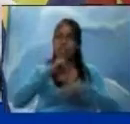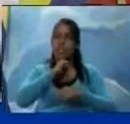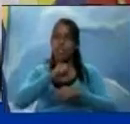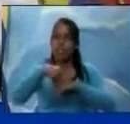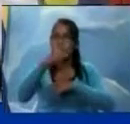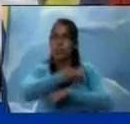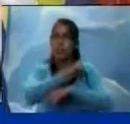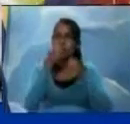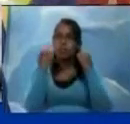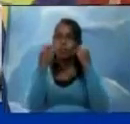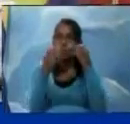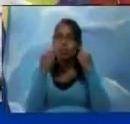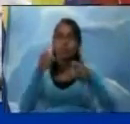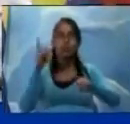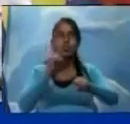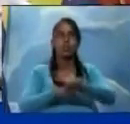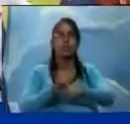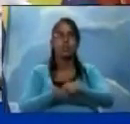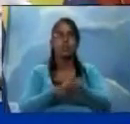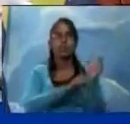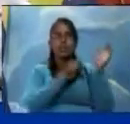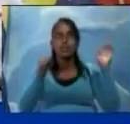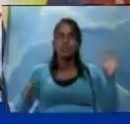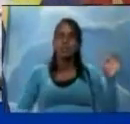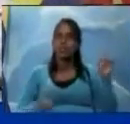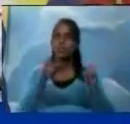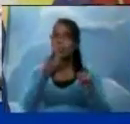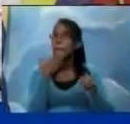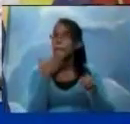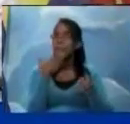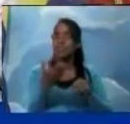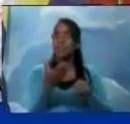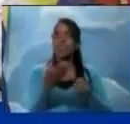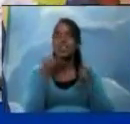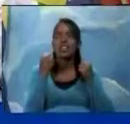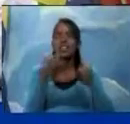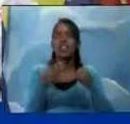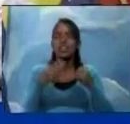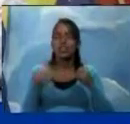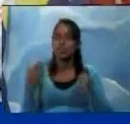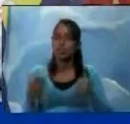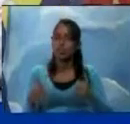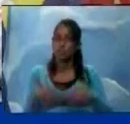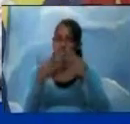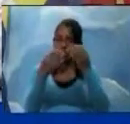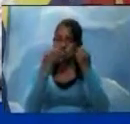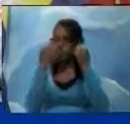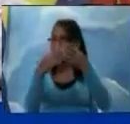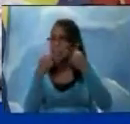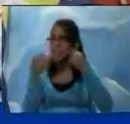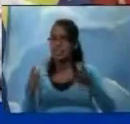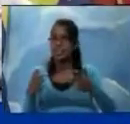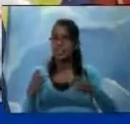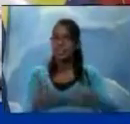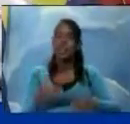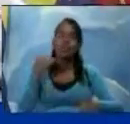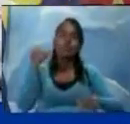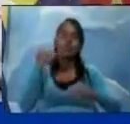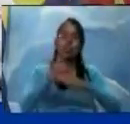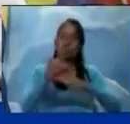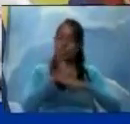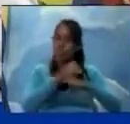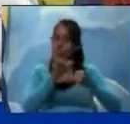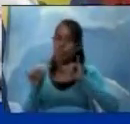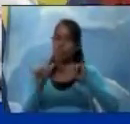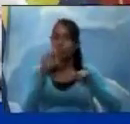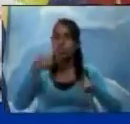de mucho tiempo, el Señor le va a pedir cuenta tanto a los que le dio bastante como a los que